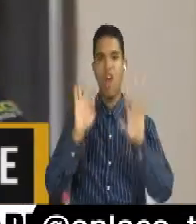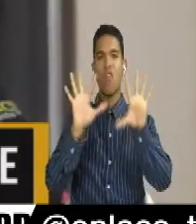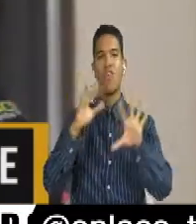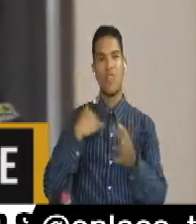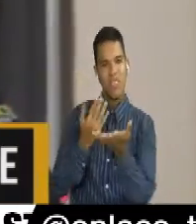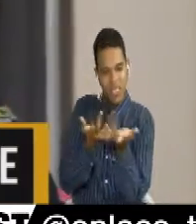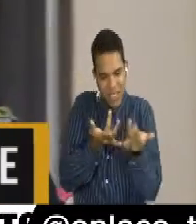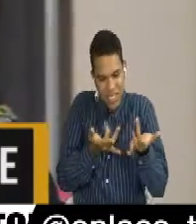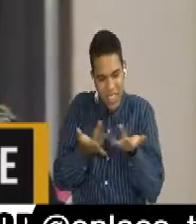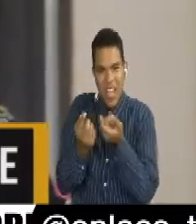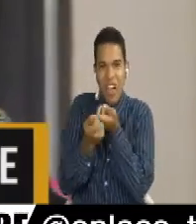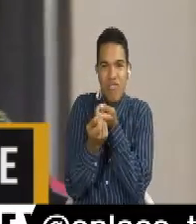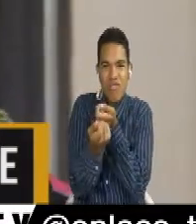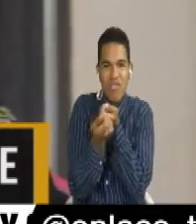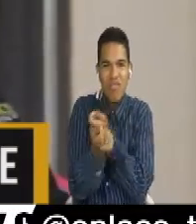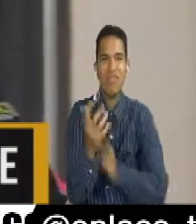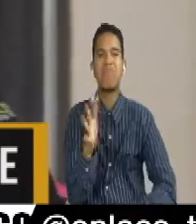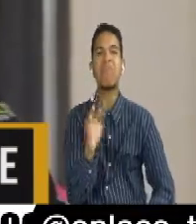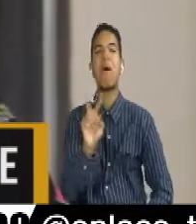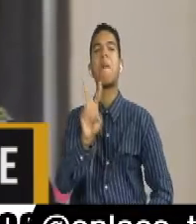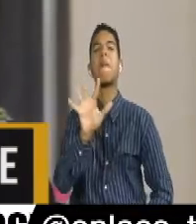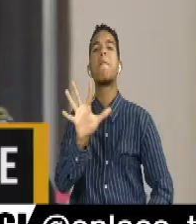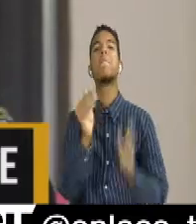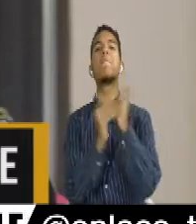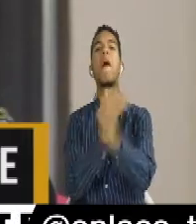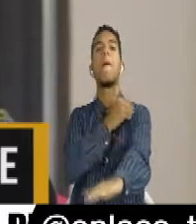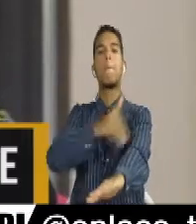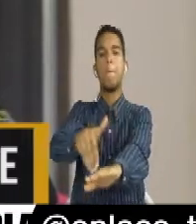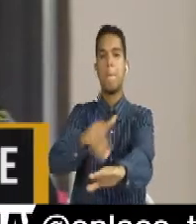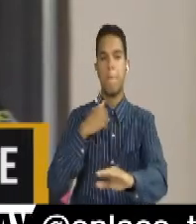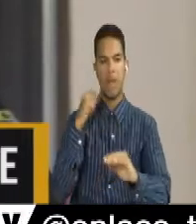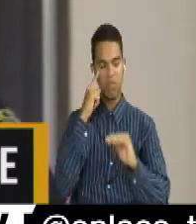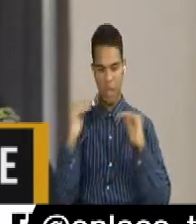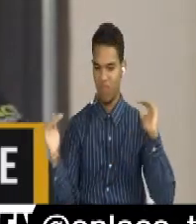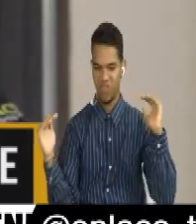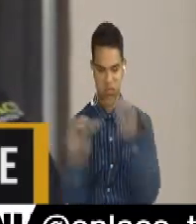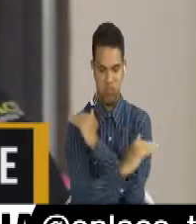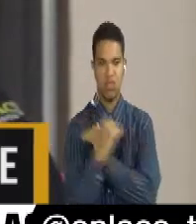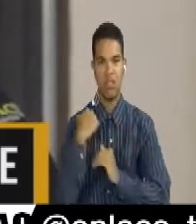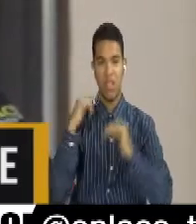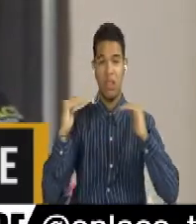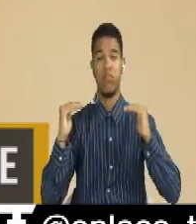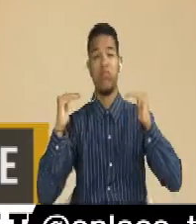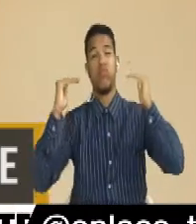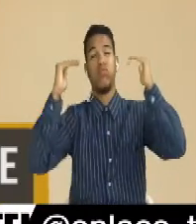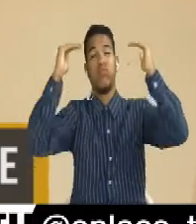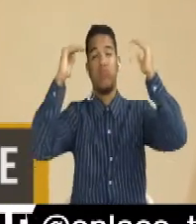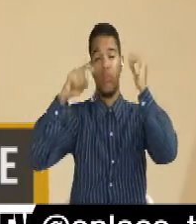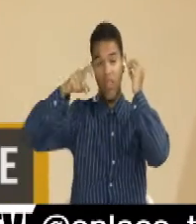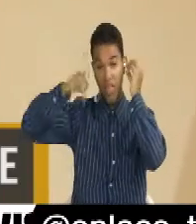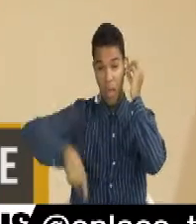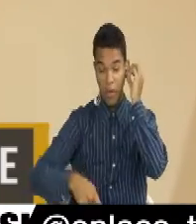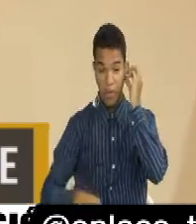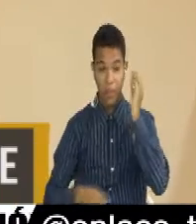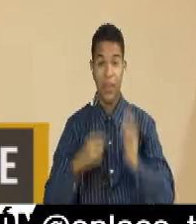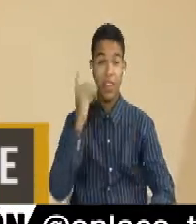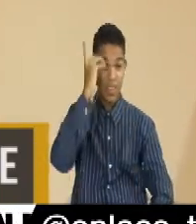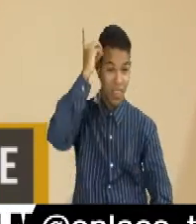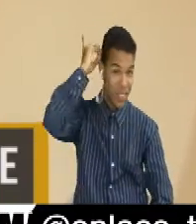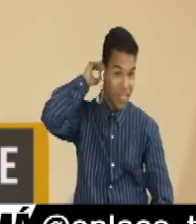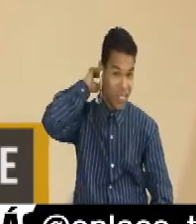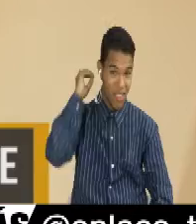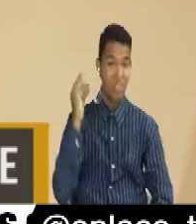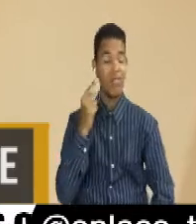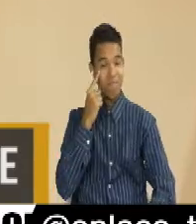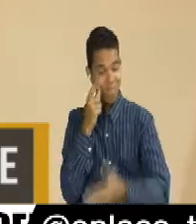costo alrededor de 25 mil millones de pesos esa vía, porque son de alta especificación. Darío Echeverry también fue enfático